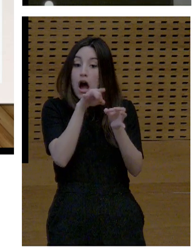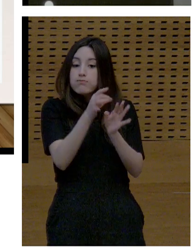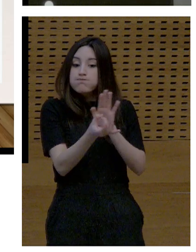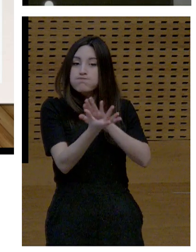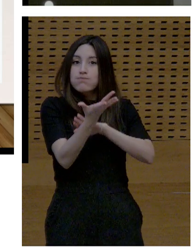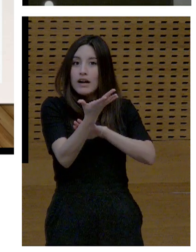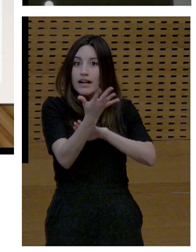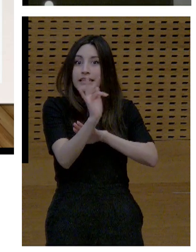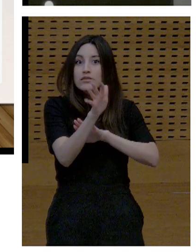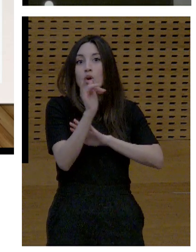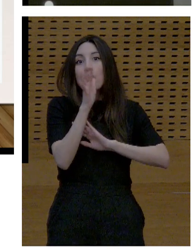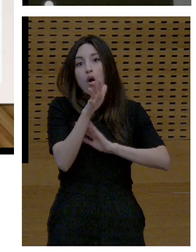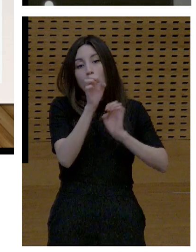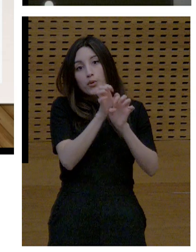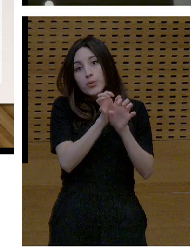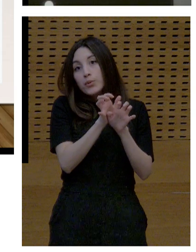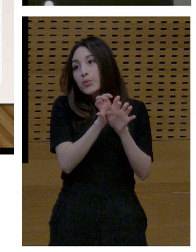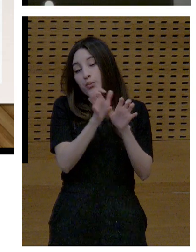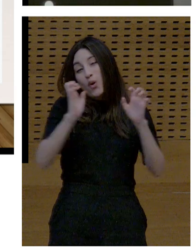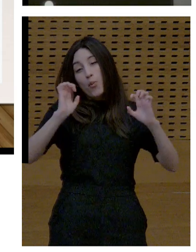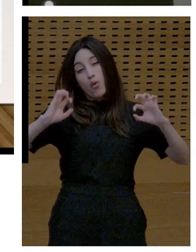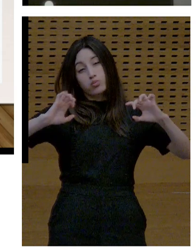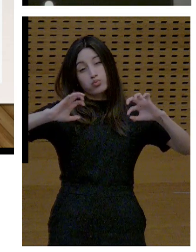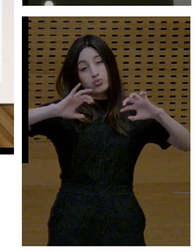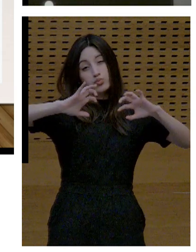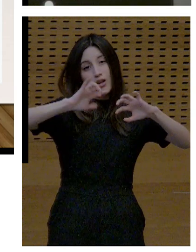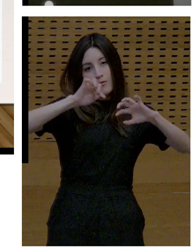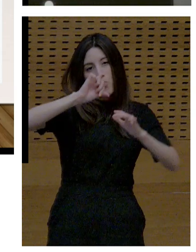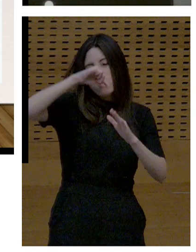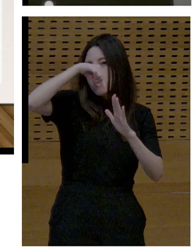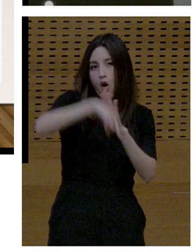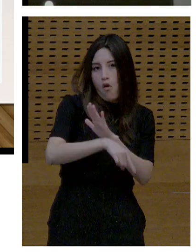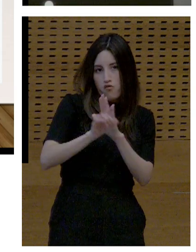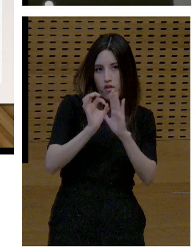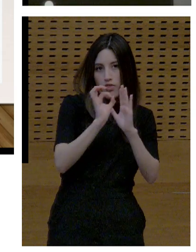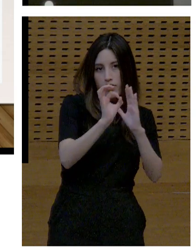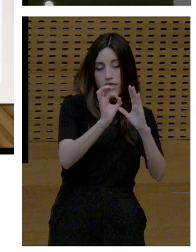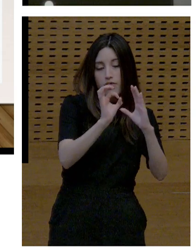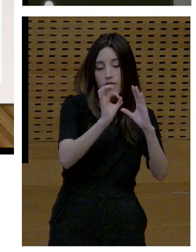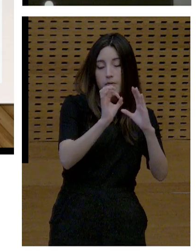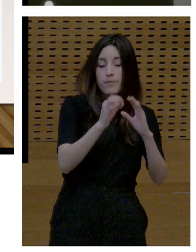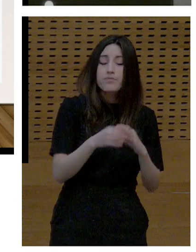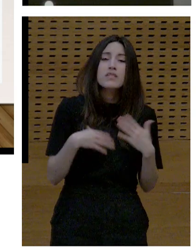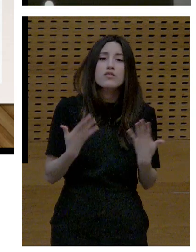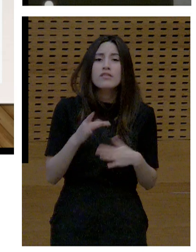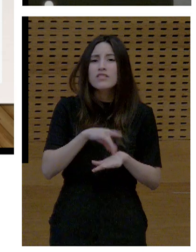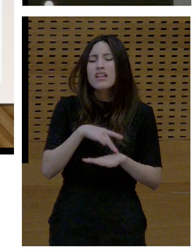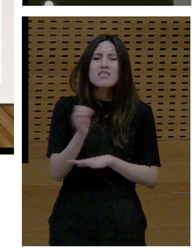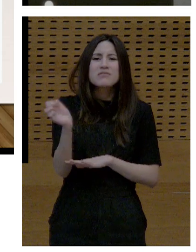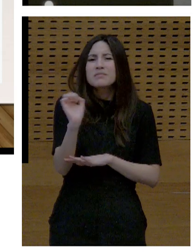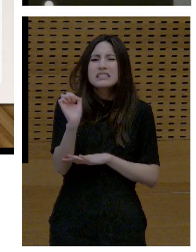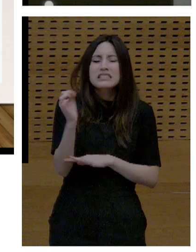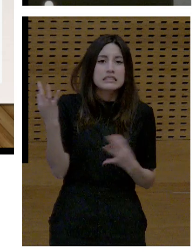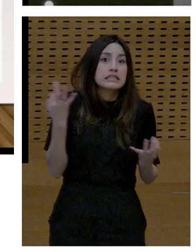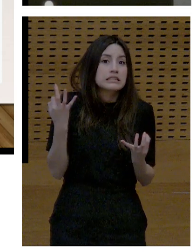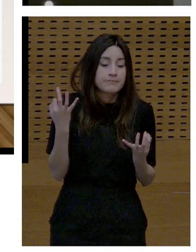sus terminales llegan hasta esta parte profunda, ¿vale? Lo que pasa en la enfermedad de Parkinson es que se